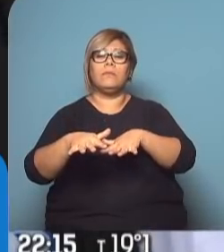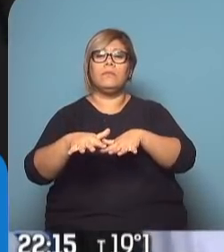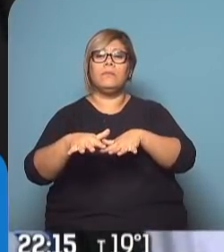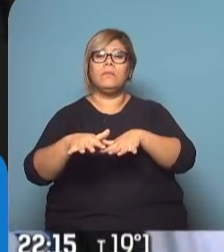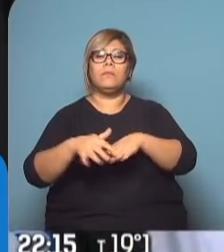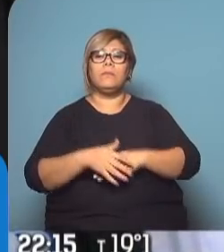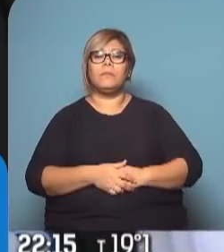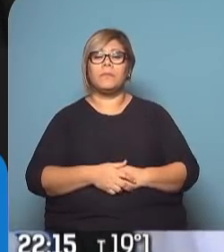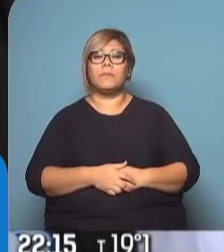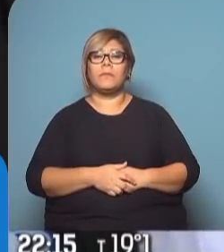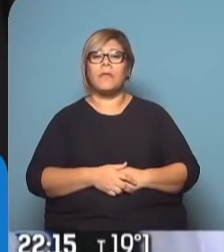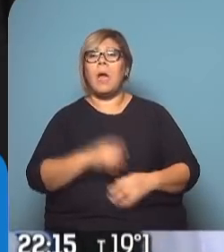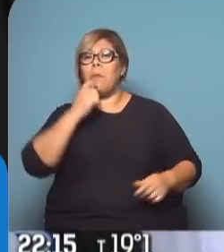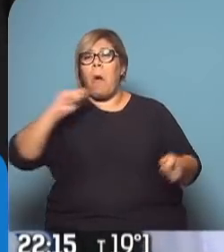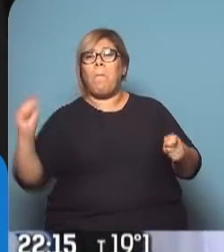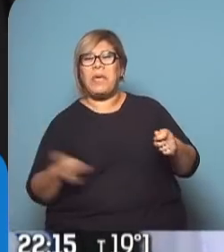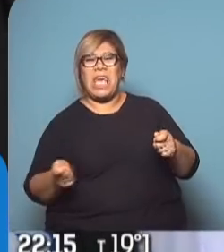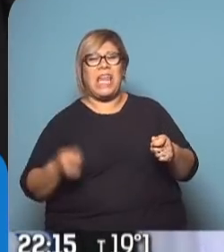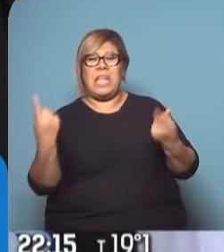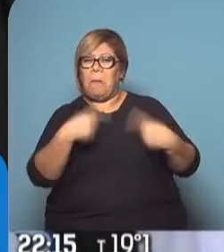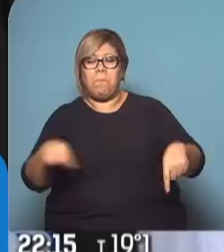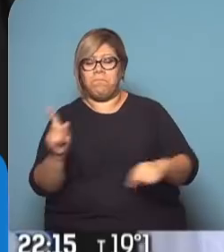por un piquete, nada de eso, sino